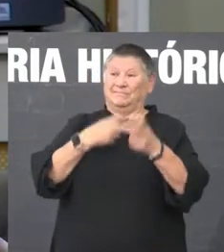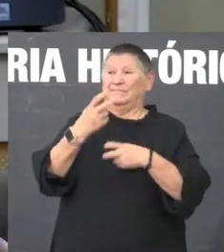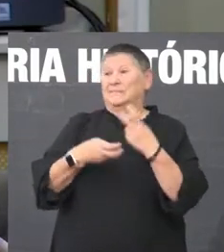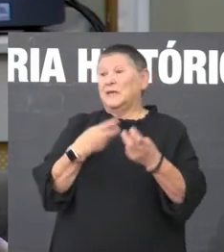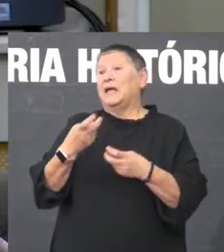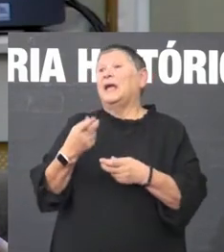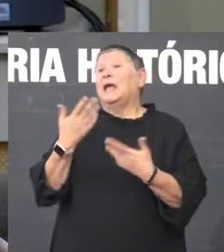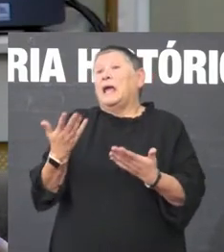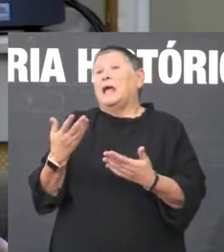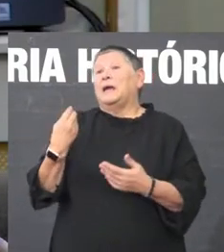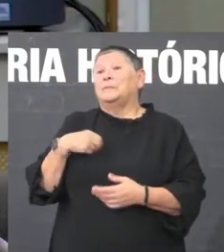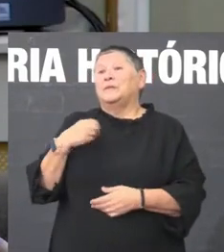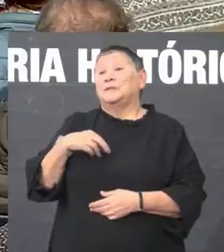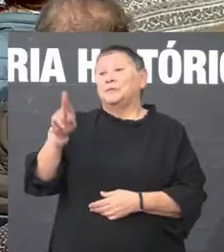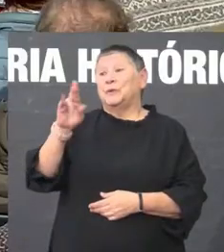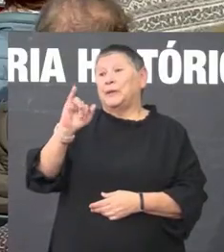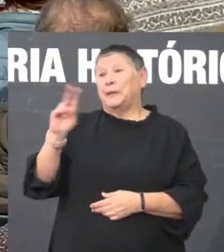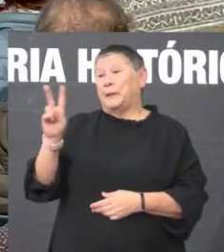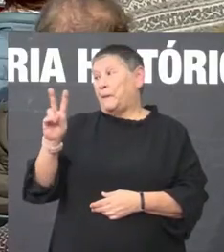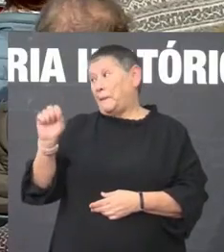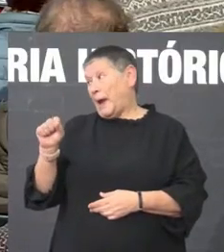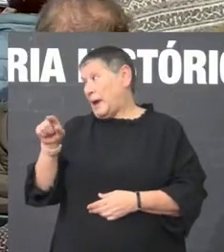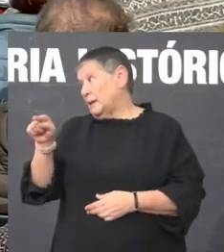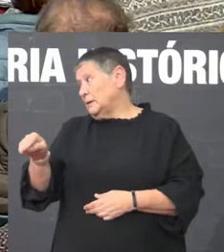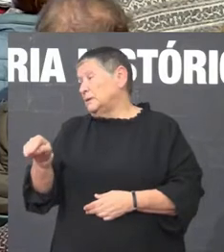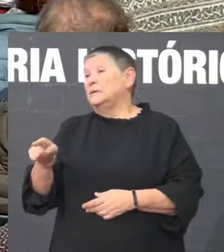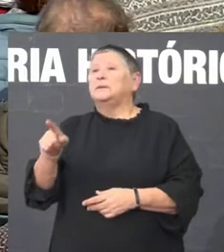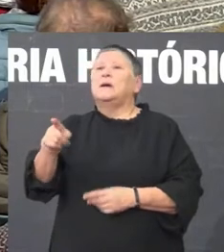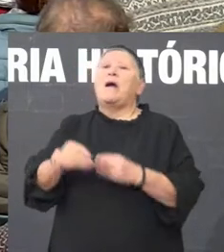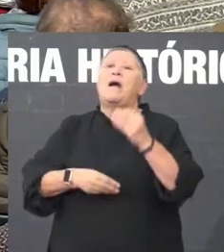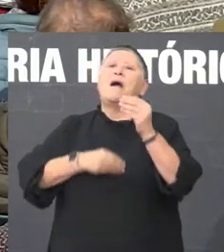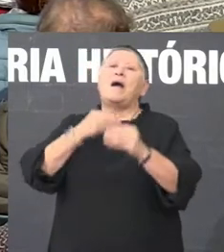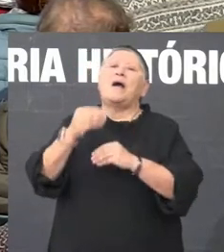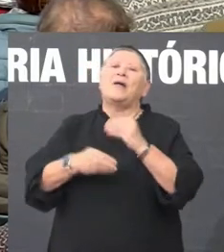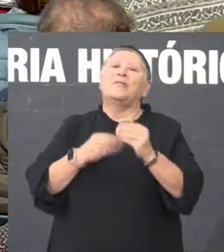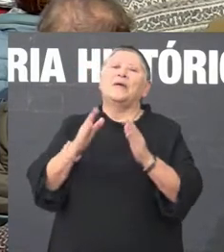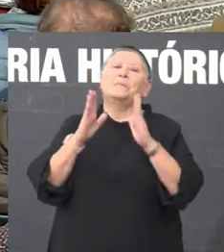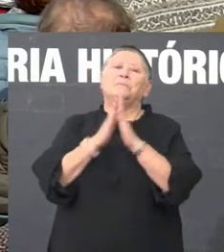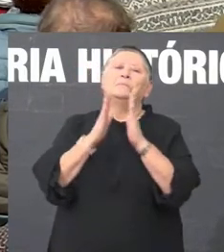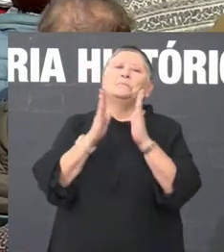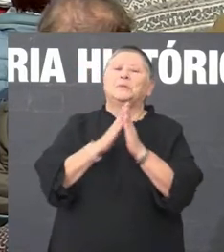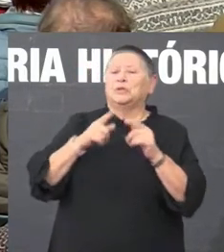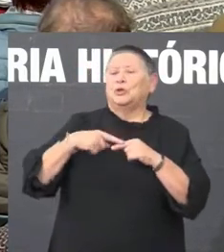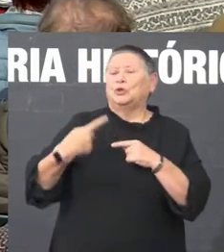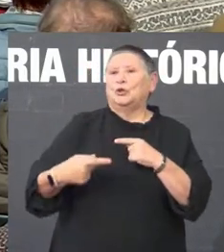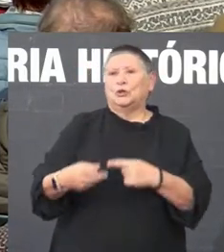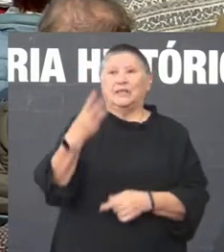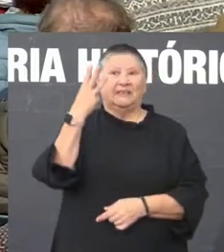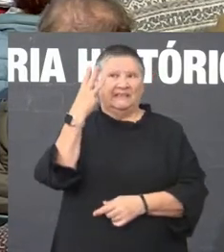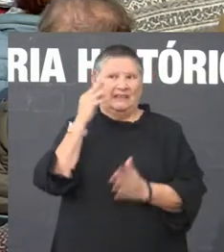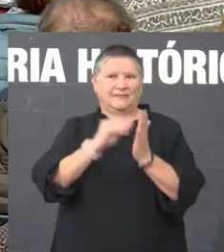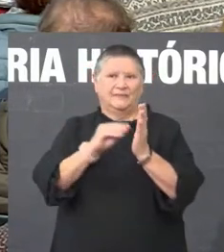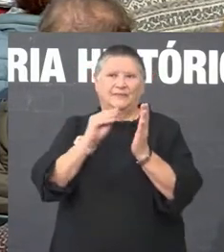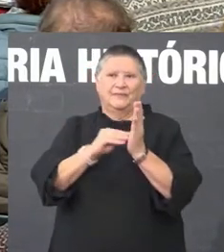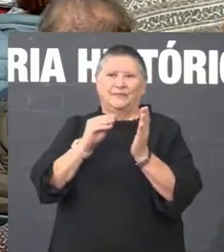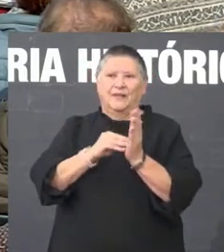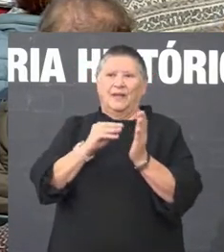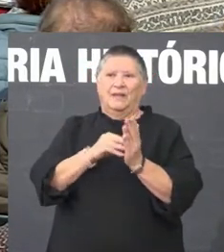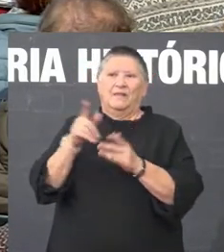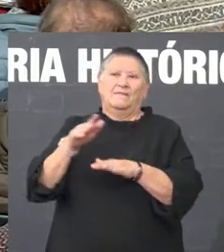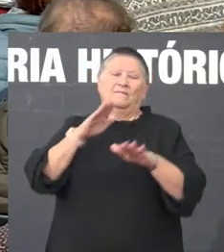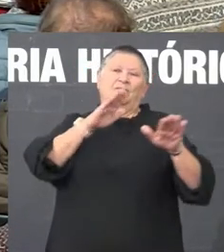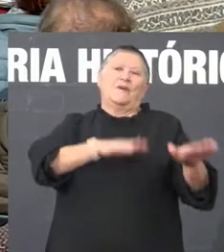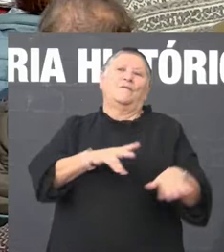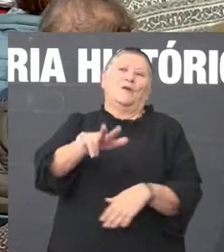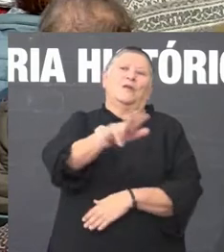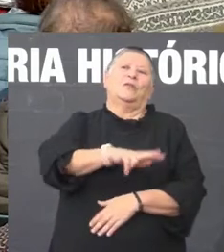que Prat de la Riba, que era un hombre que hacía tres misas diarias, padre del nacionalismo catalán